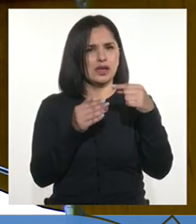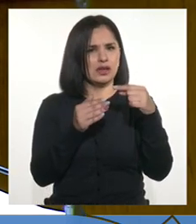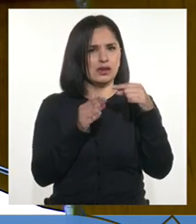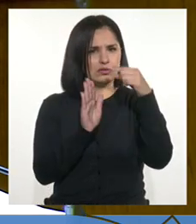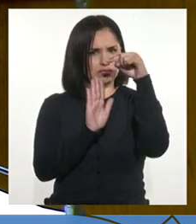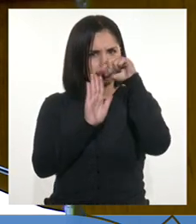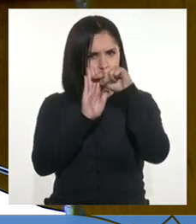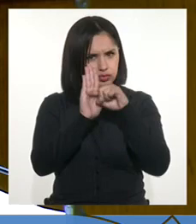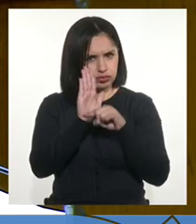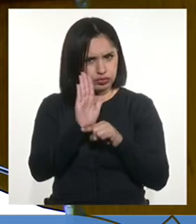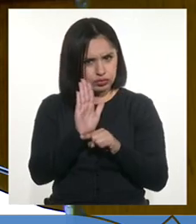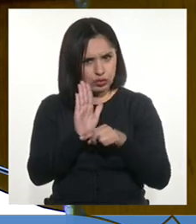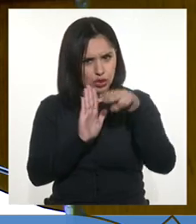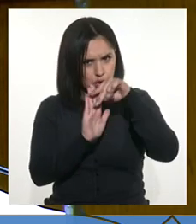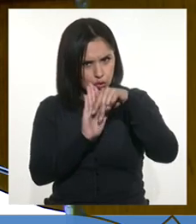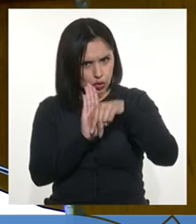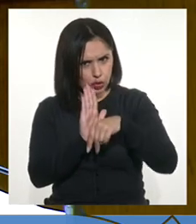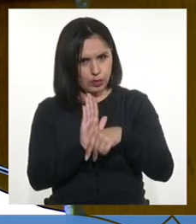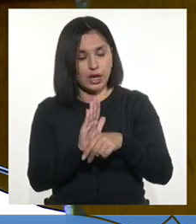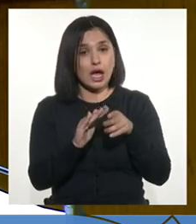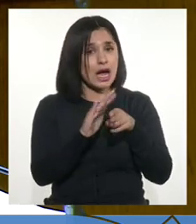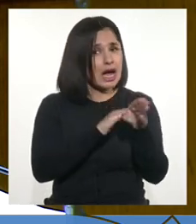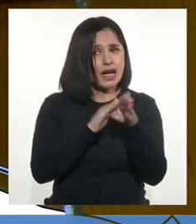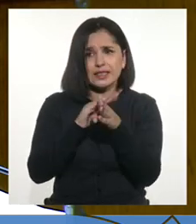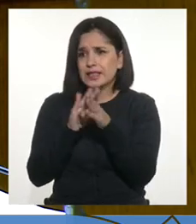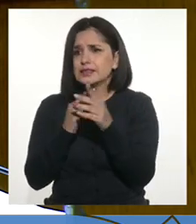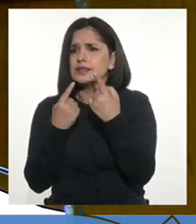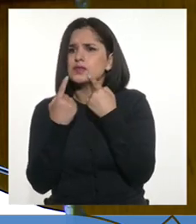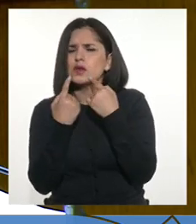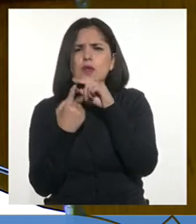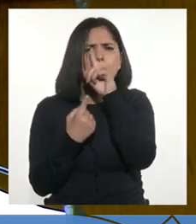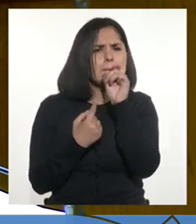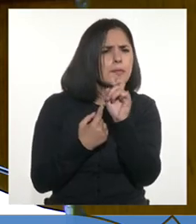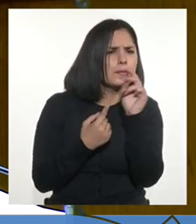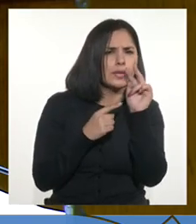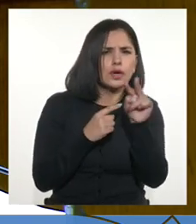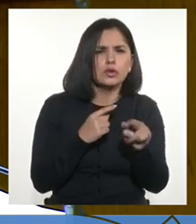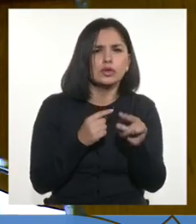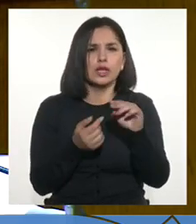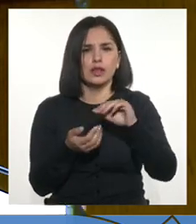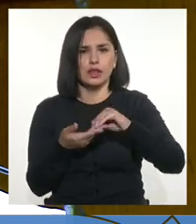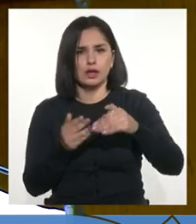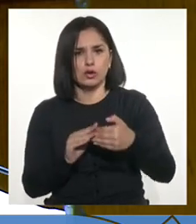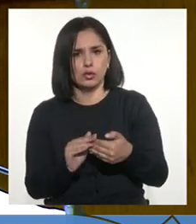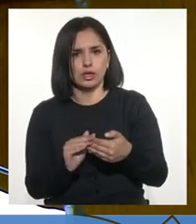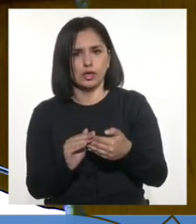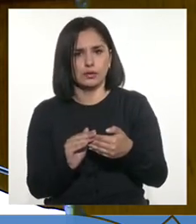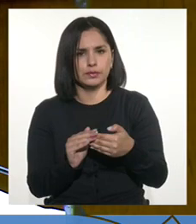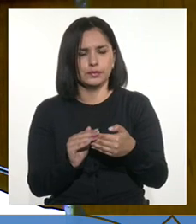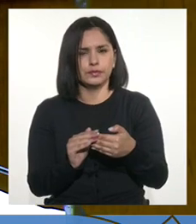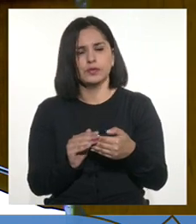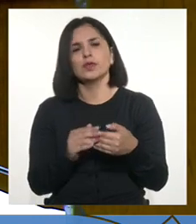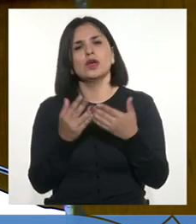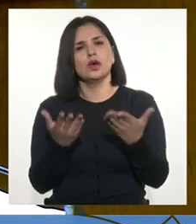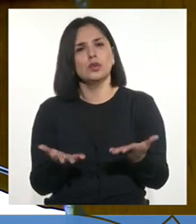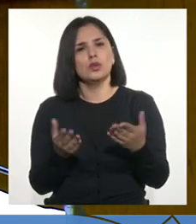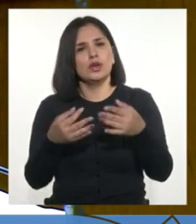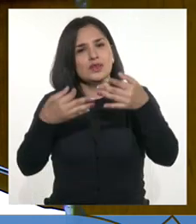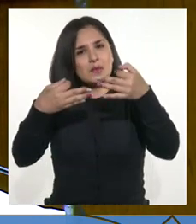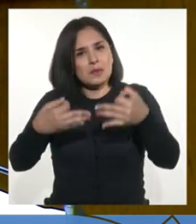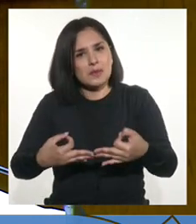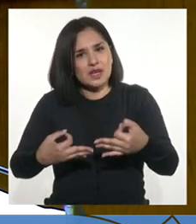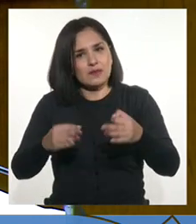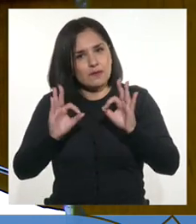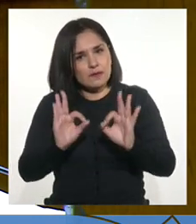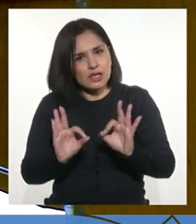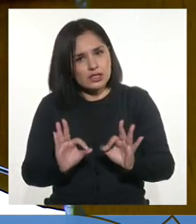hay un acceso diverso de consultas desde la comunidad por eso la perfeccionamiento de